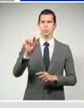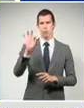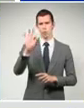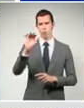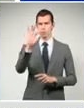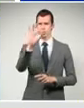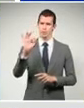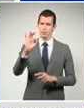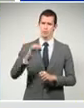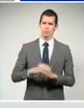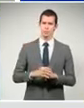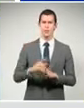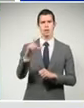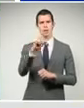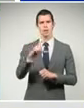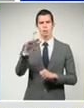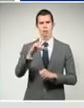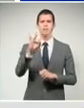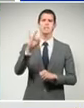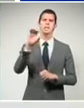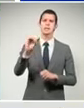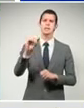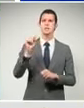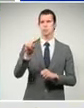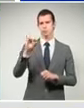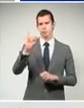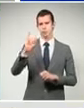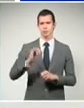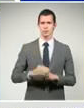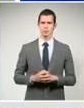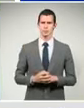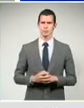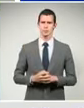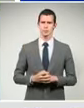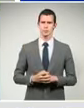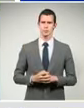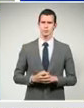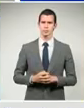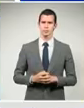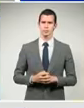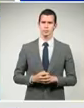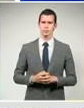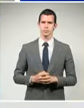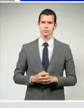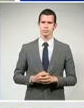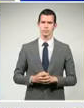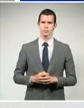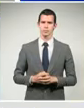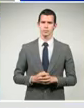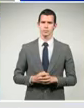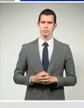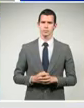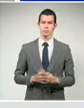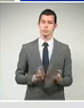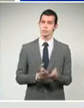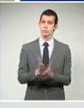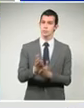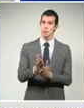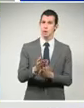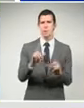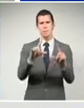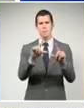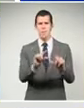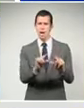con 70,6 y se mantienen como las provincias con menor tasa